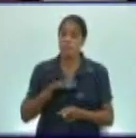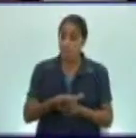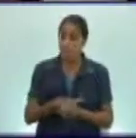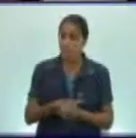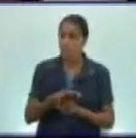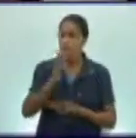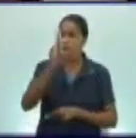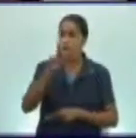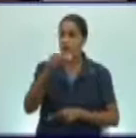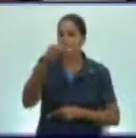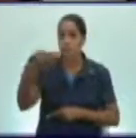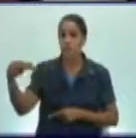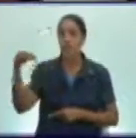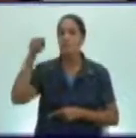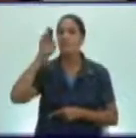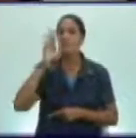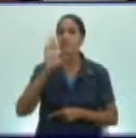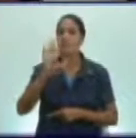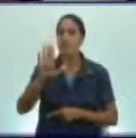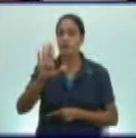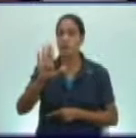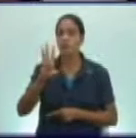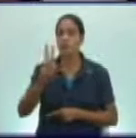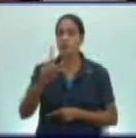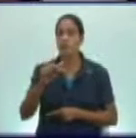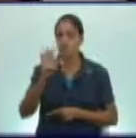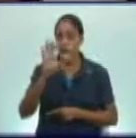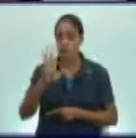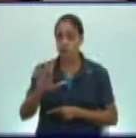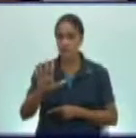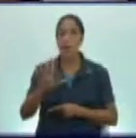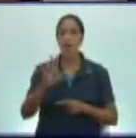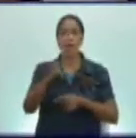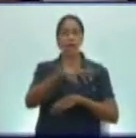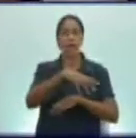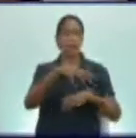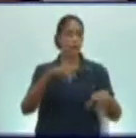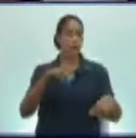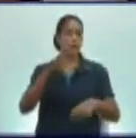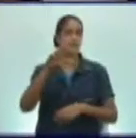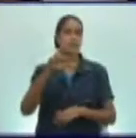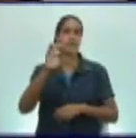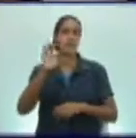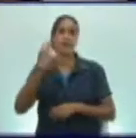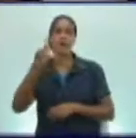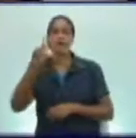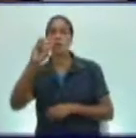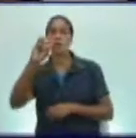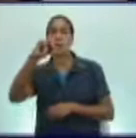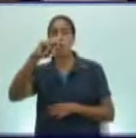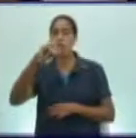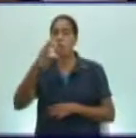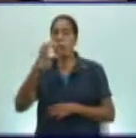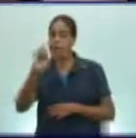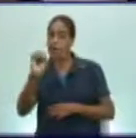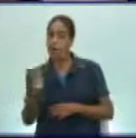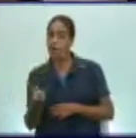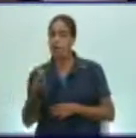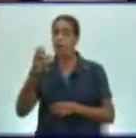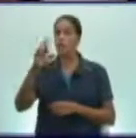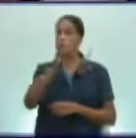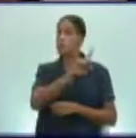unidad número 5. Los animales celomados no cordados. Animales celomados no cordados que